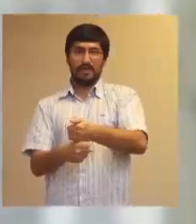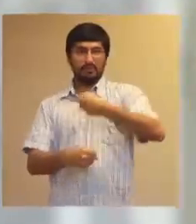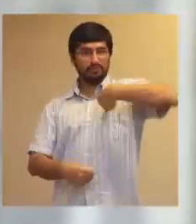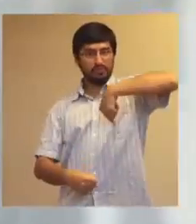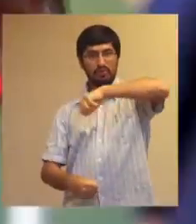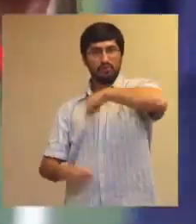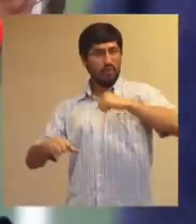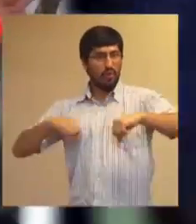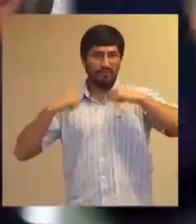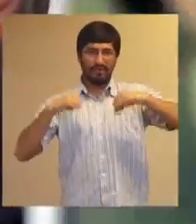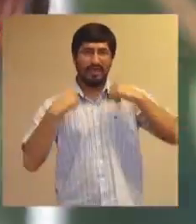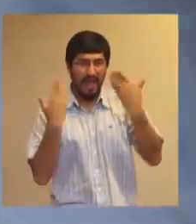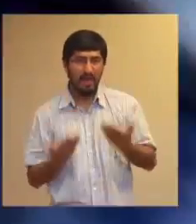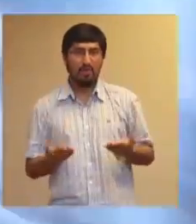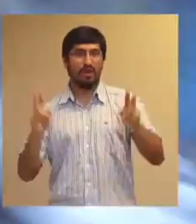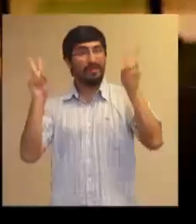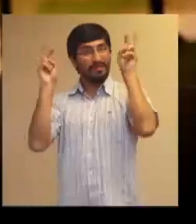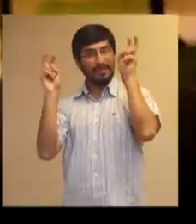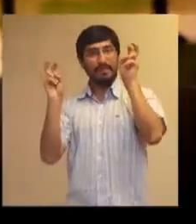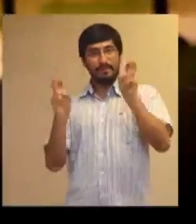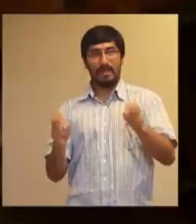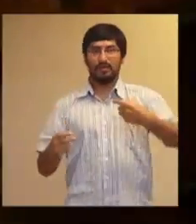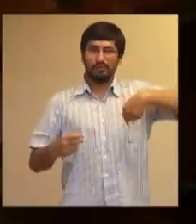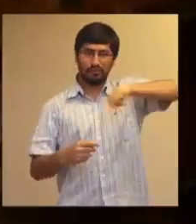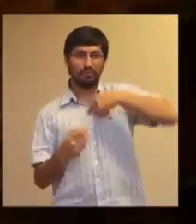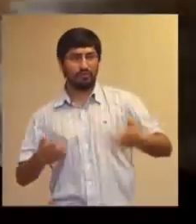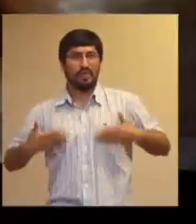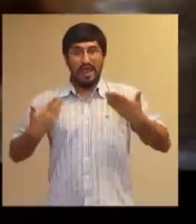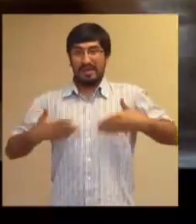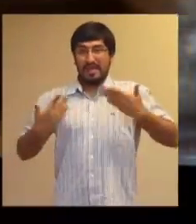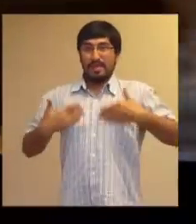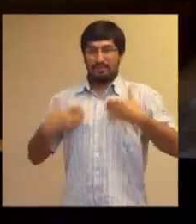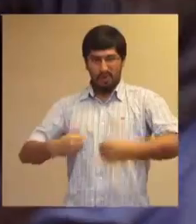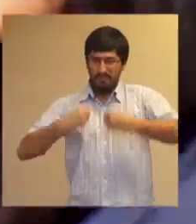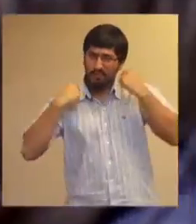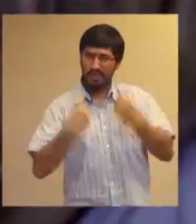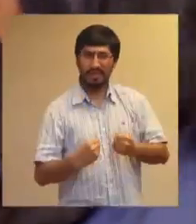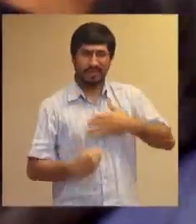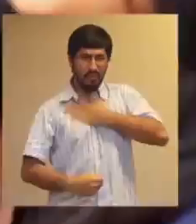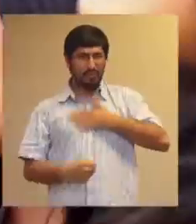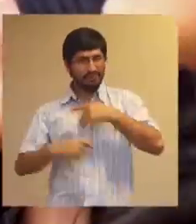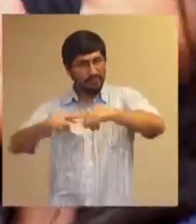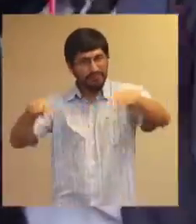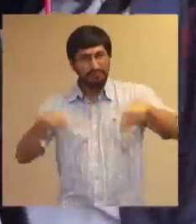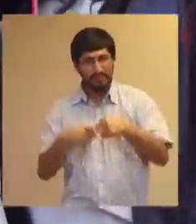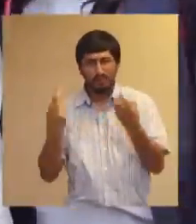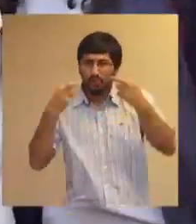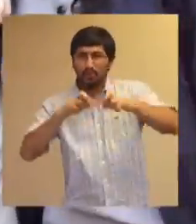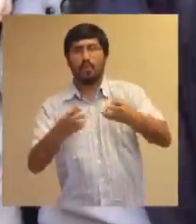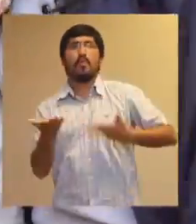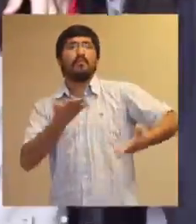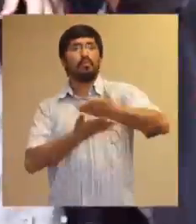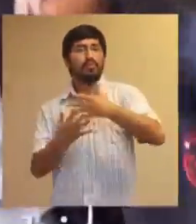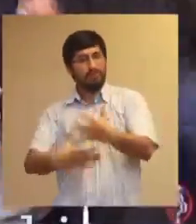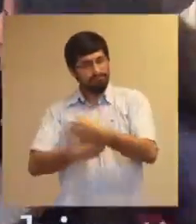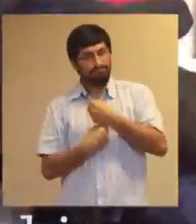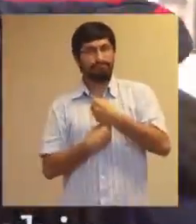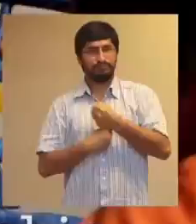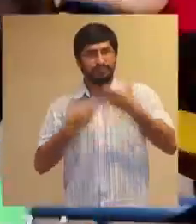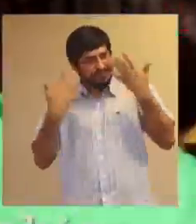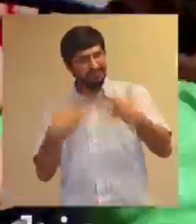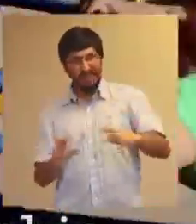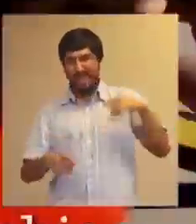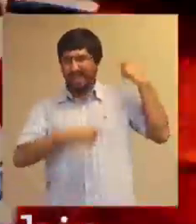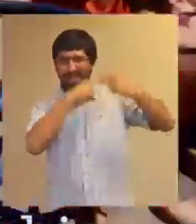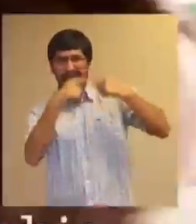sabia nueva es de lo que hablo. Traemos la energía, las capacidades, queremos los espacios y oportunidades.